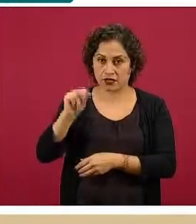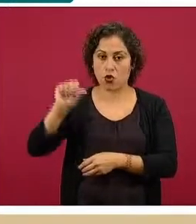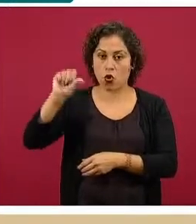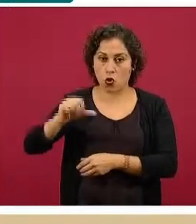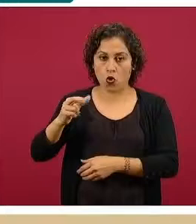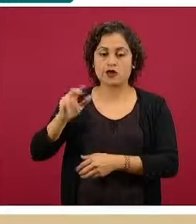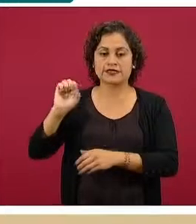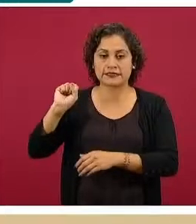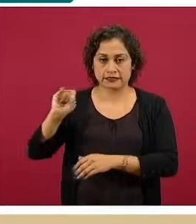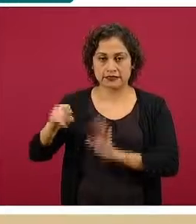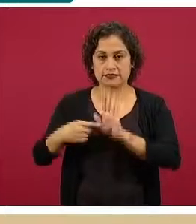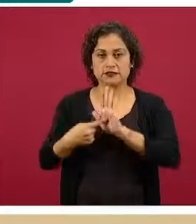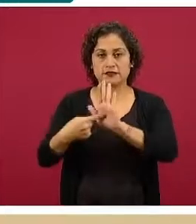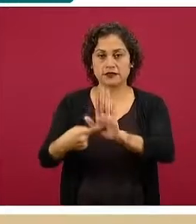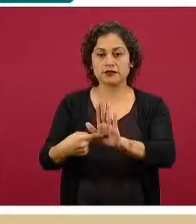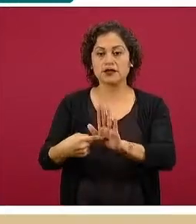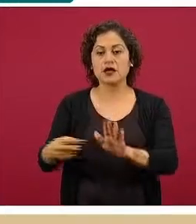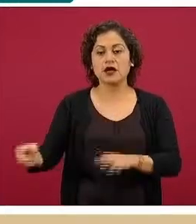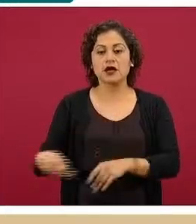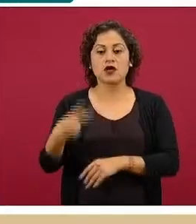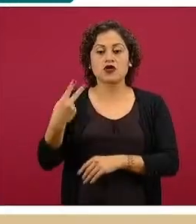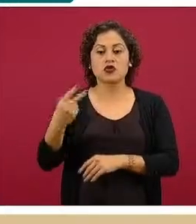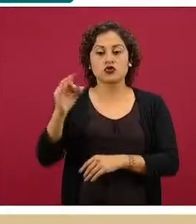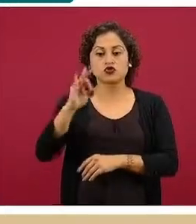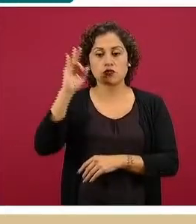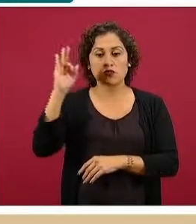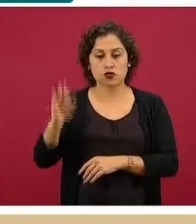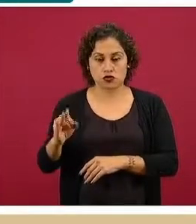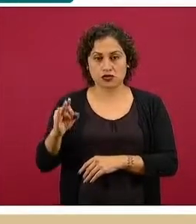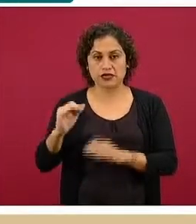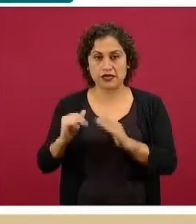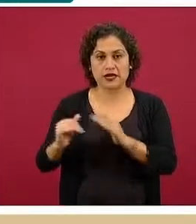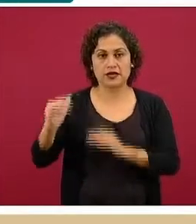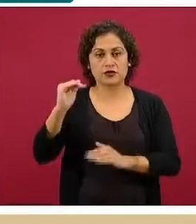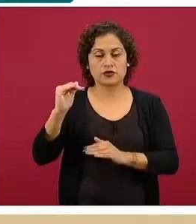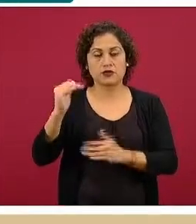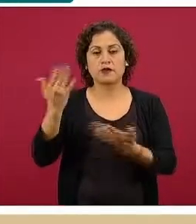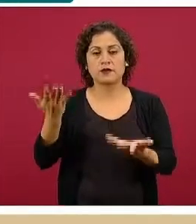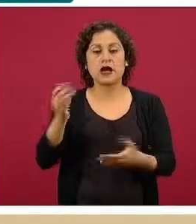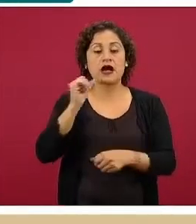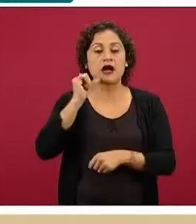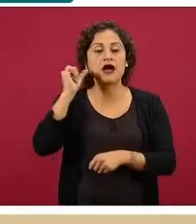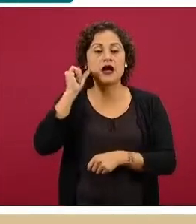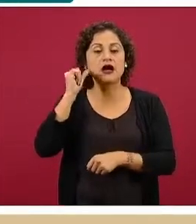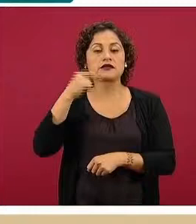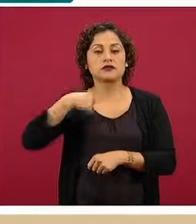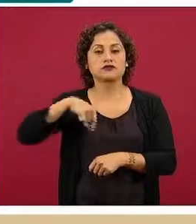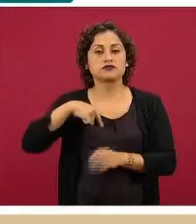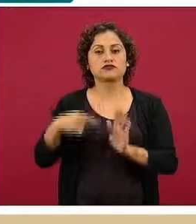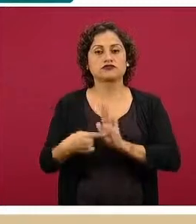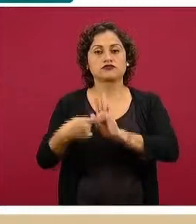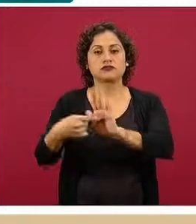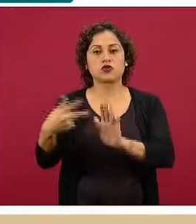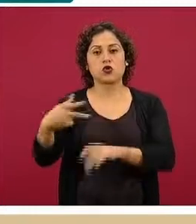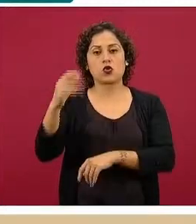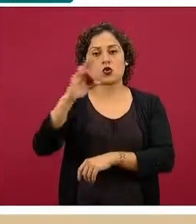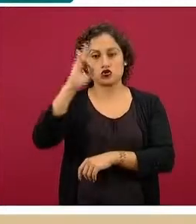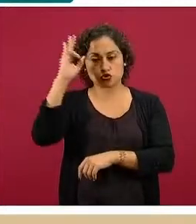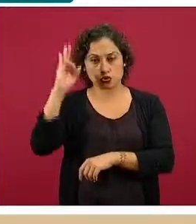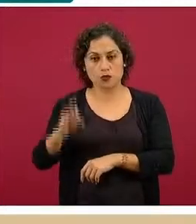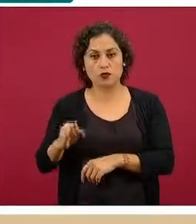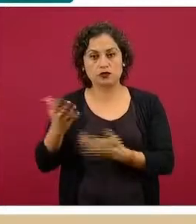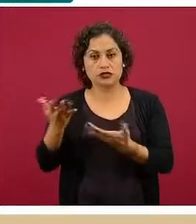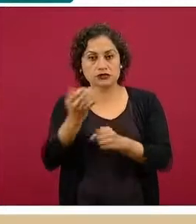regresa ya con un 2% de los casos estimados. Lo que ayer presentamos fue un 8% con